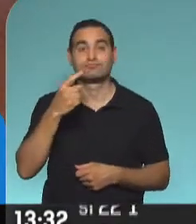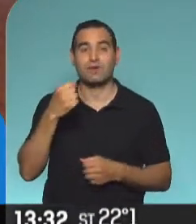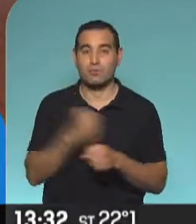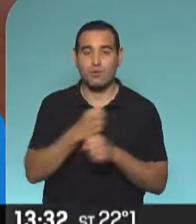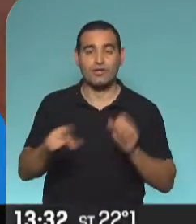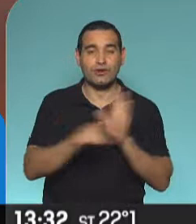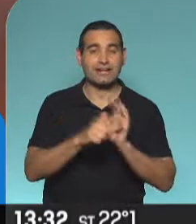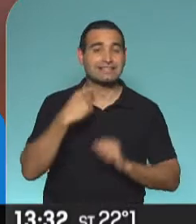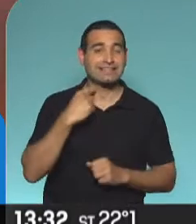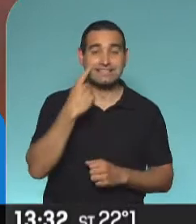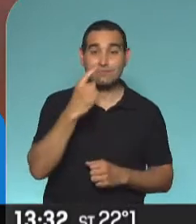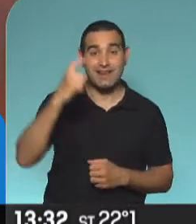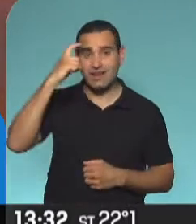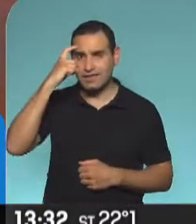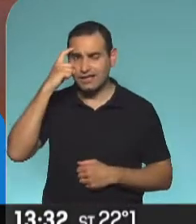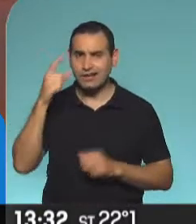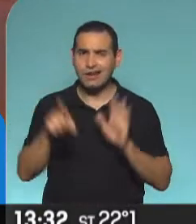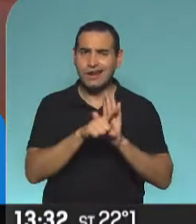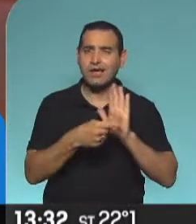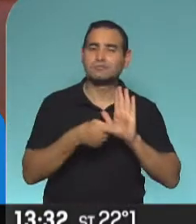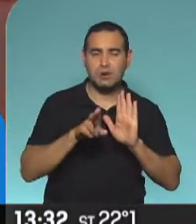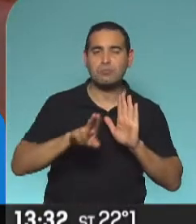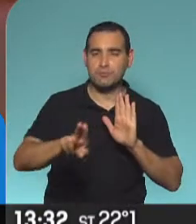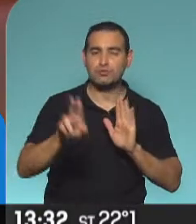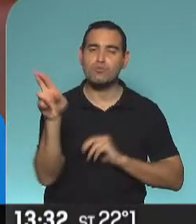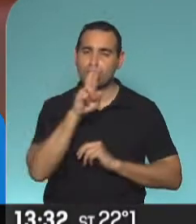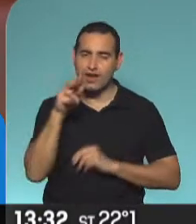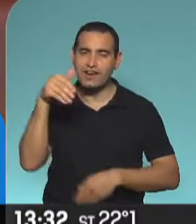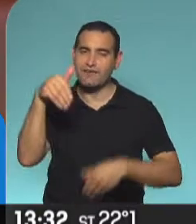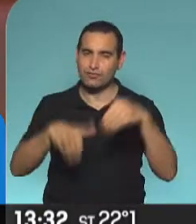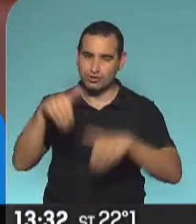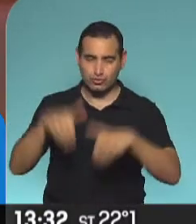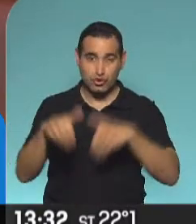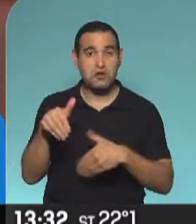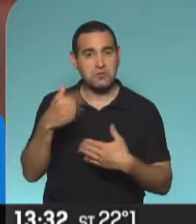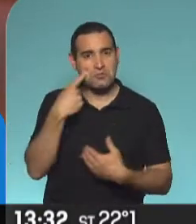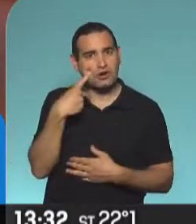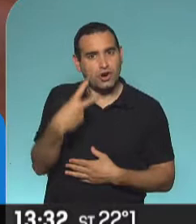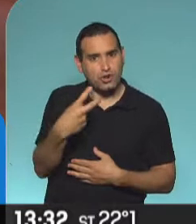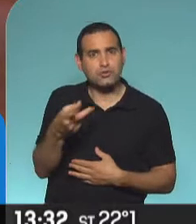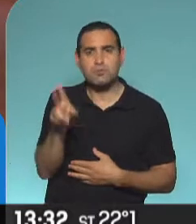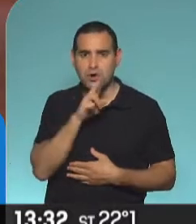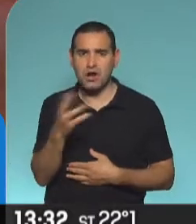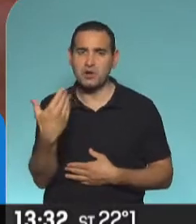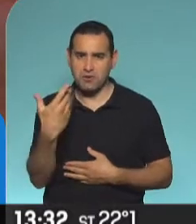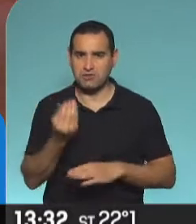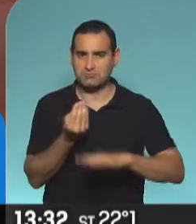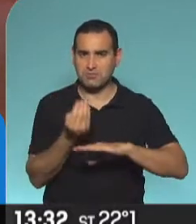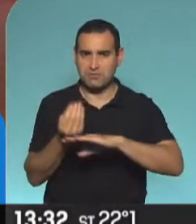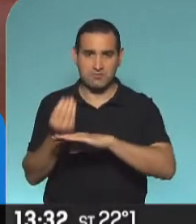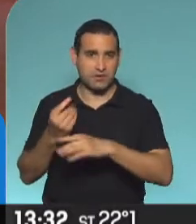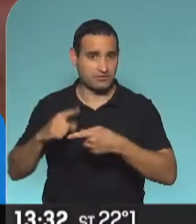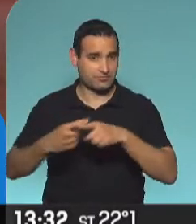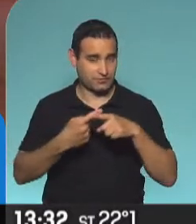ley 13.010 que permitía el voto femenino y reconocía la posibilidad de presentarse a cargos electivos.